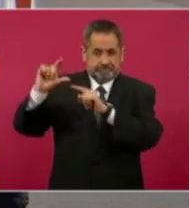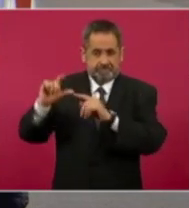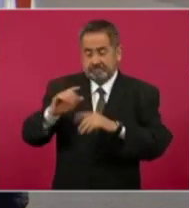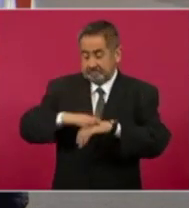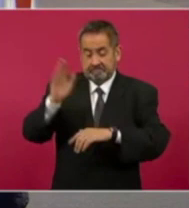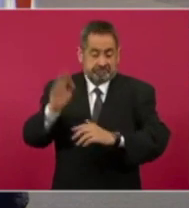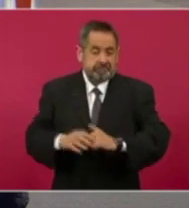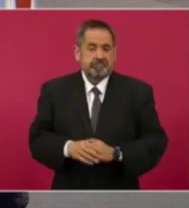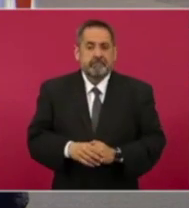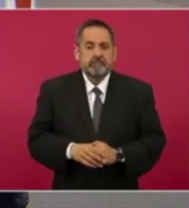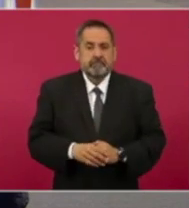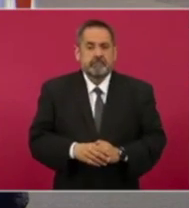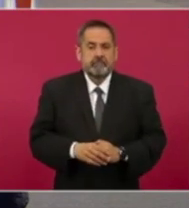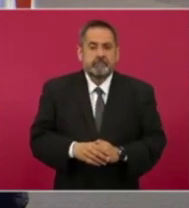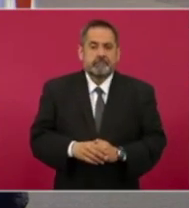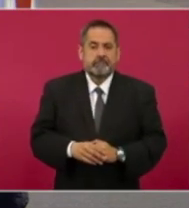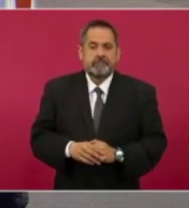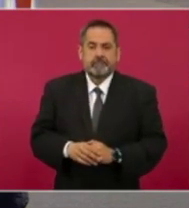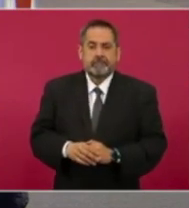porque